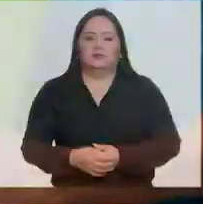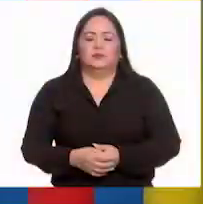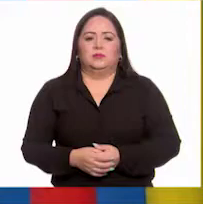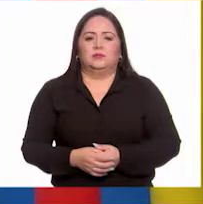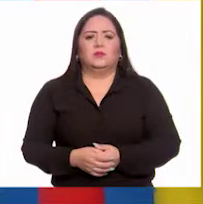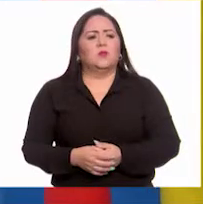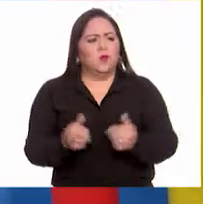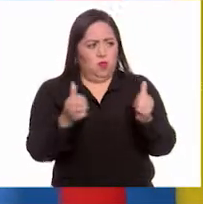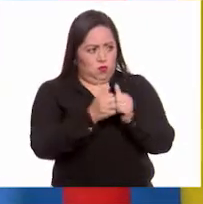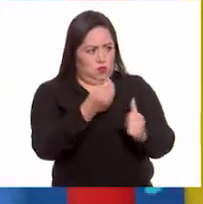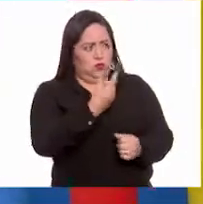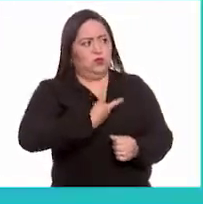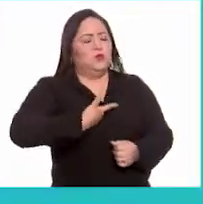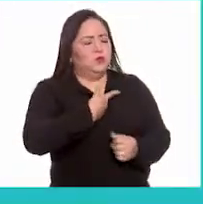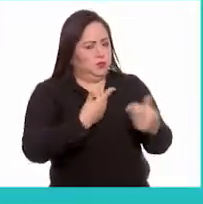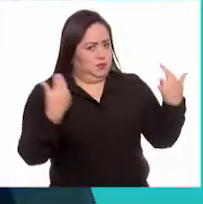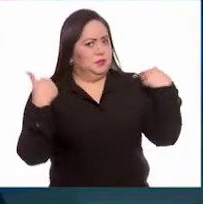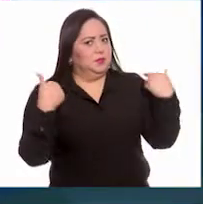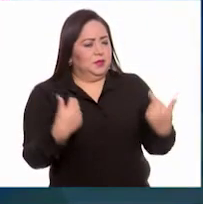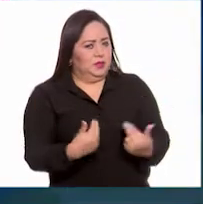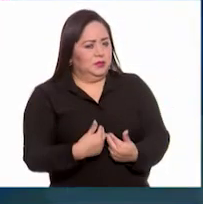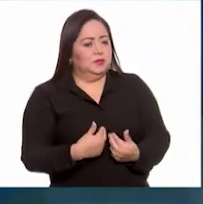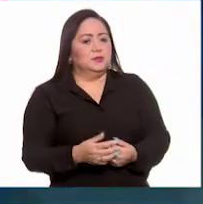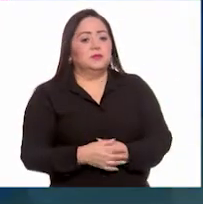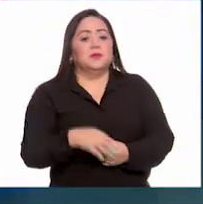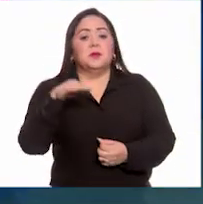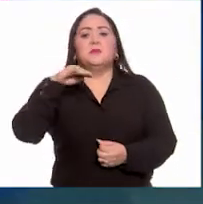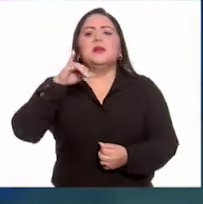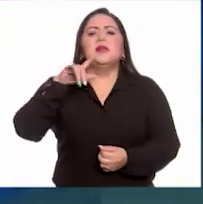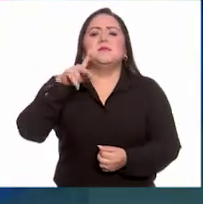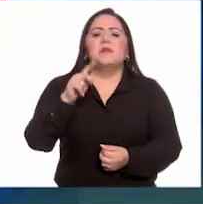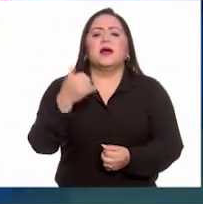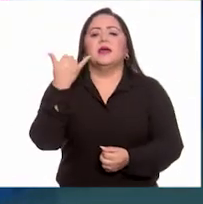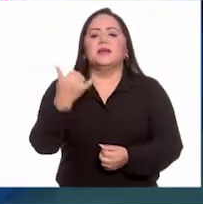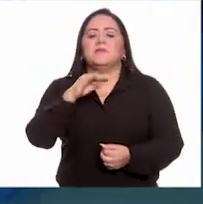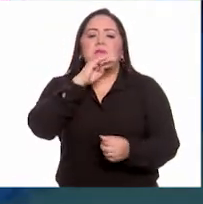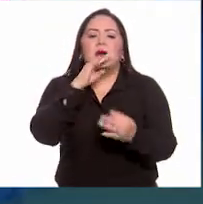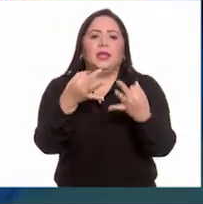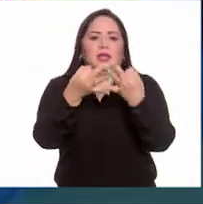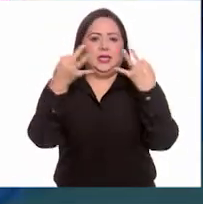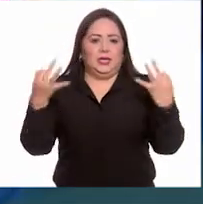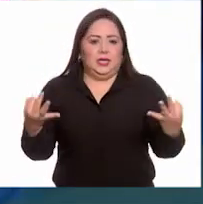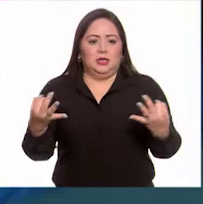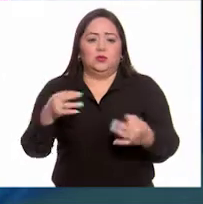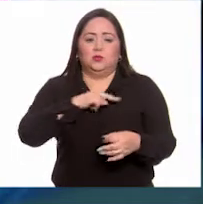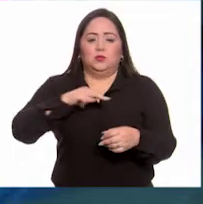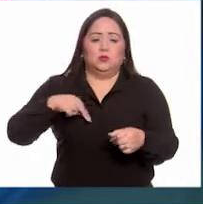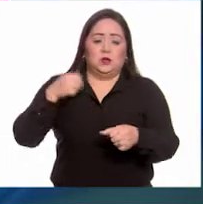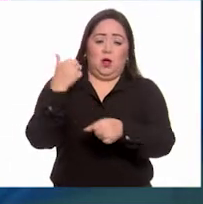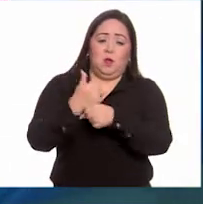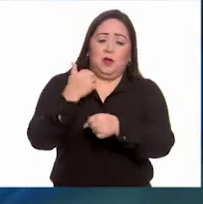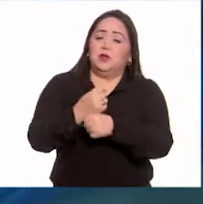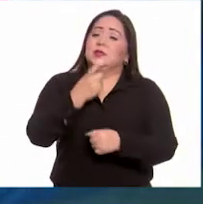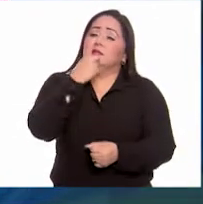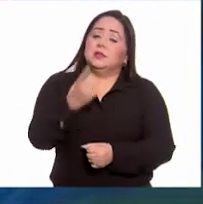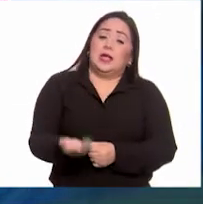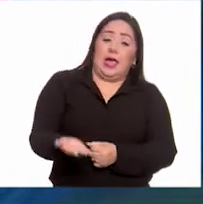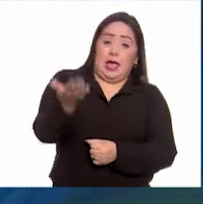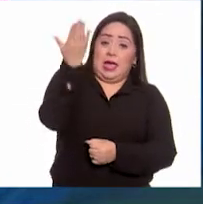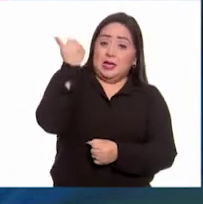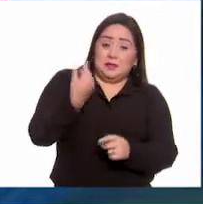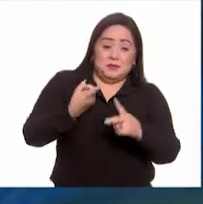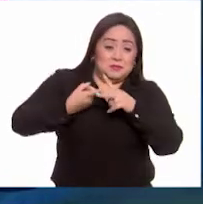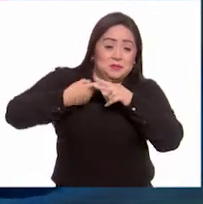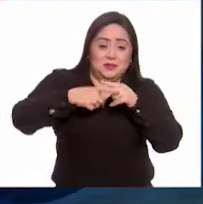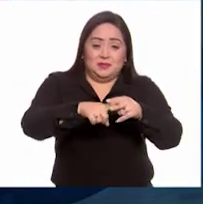Con mucho gusto, maestro Lucio. La milpa y la madre tierra. Nuestros abuelos dicen que antes de iniciar